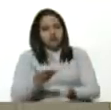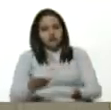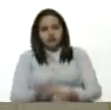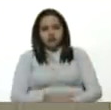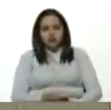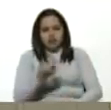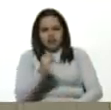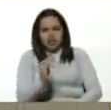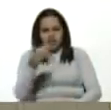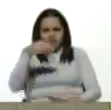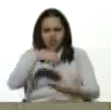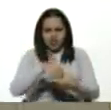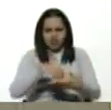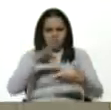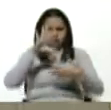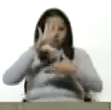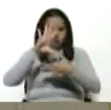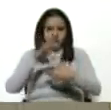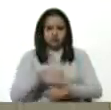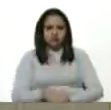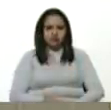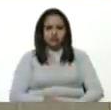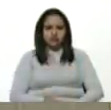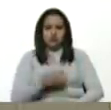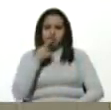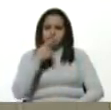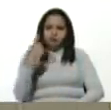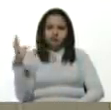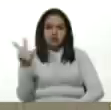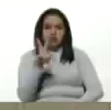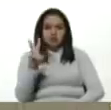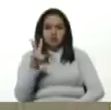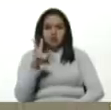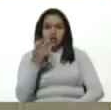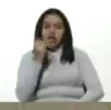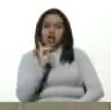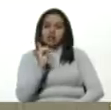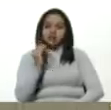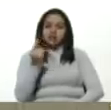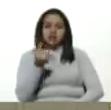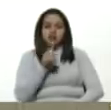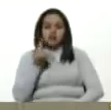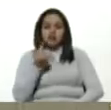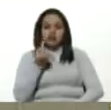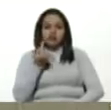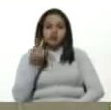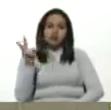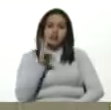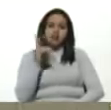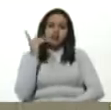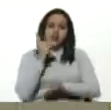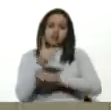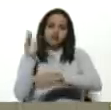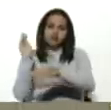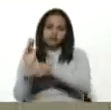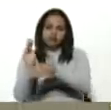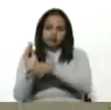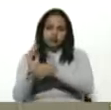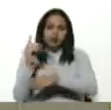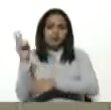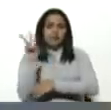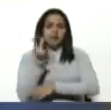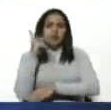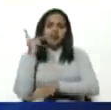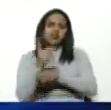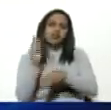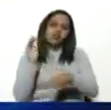nuestro continente. Por eso decimos, Venezuela no está sola. Venezuela tiene que protegerse. Venezuela tiene que